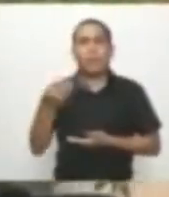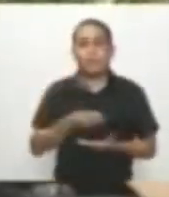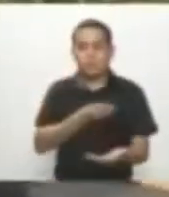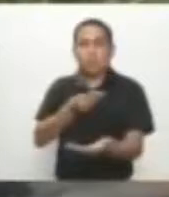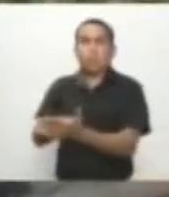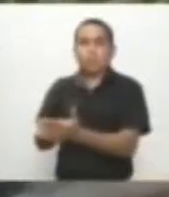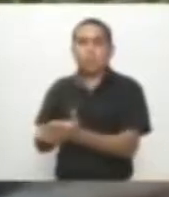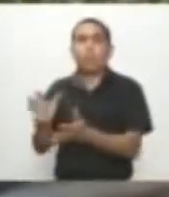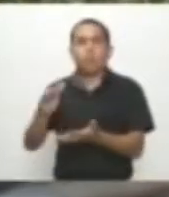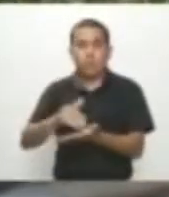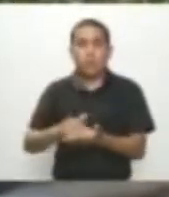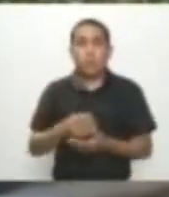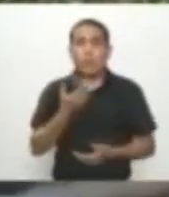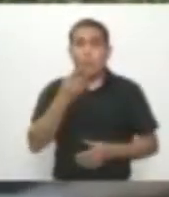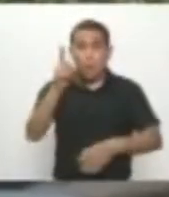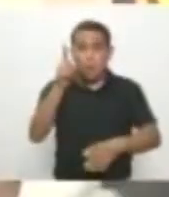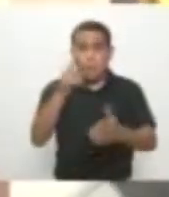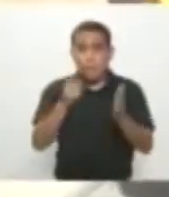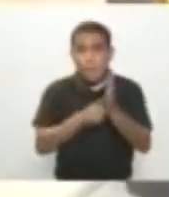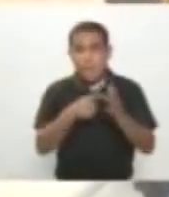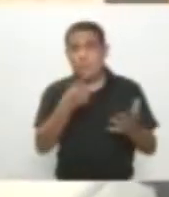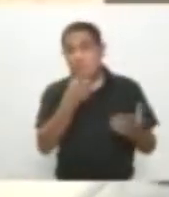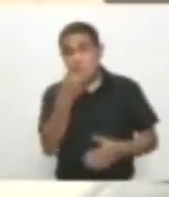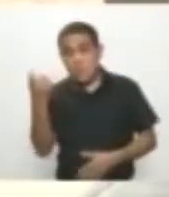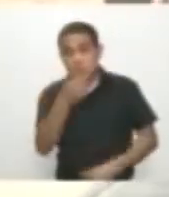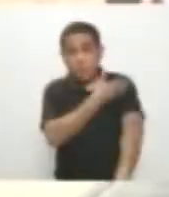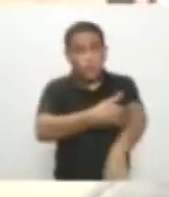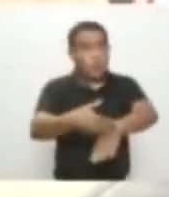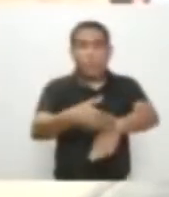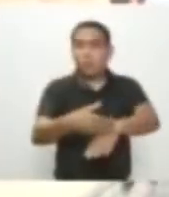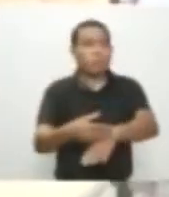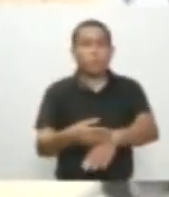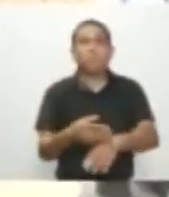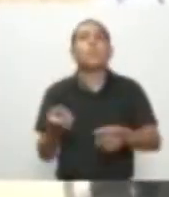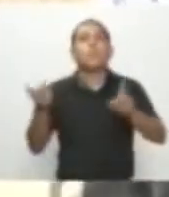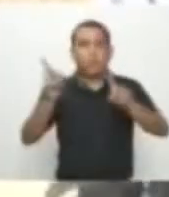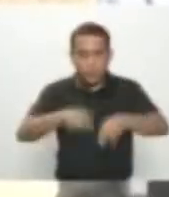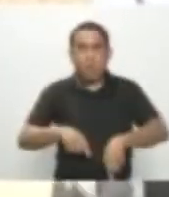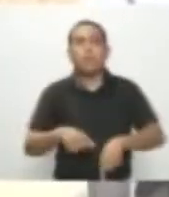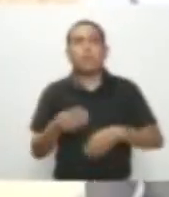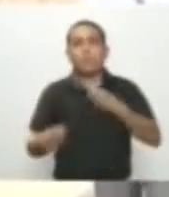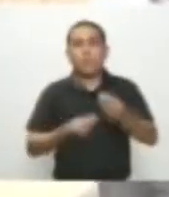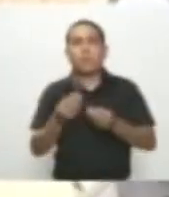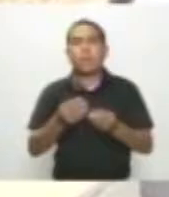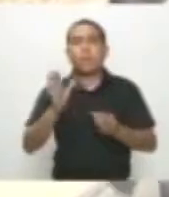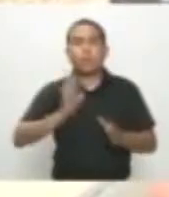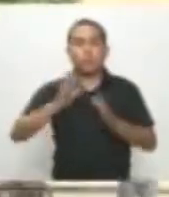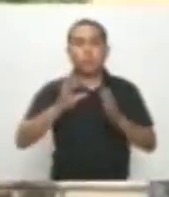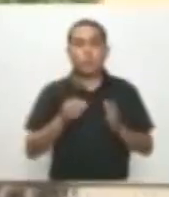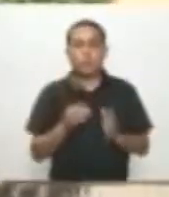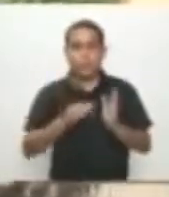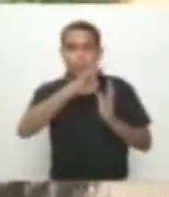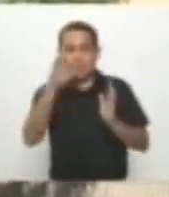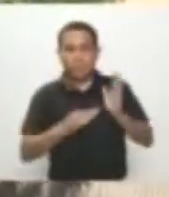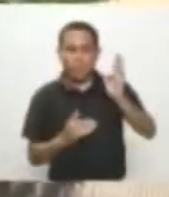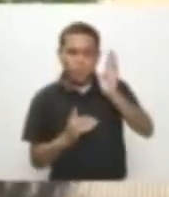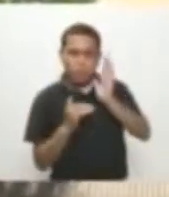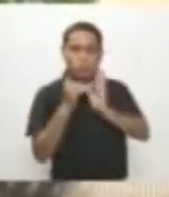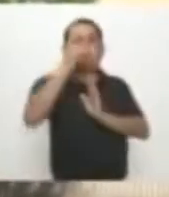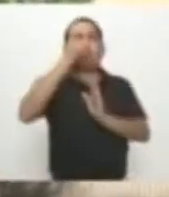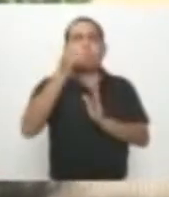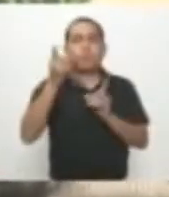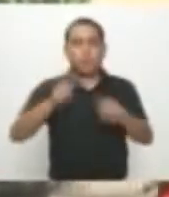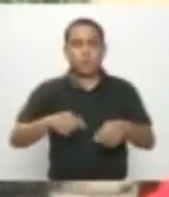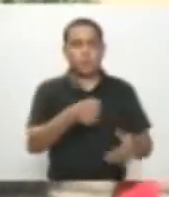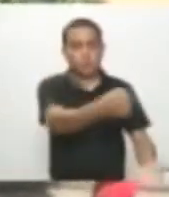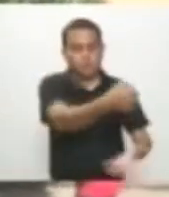solo devolvería 1.100 millones de pesos al distrito, sino que además de esa suma se le ajustaría la inflación y poder adquisitivo hasta la fecha de devolución. En